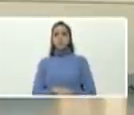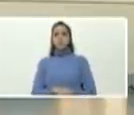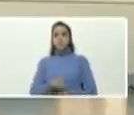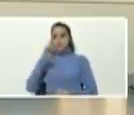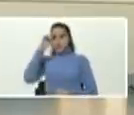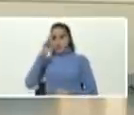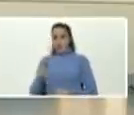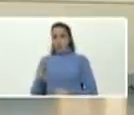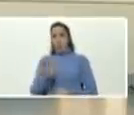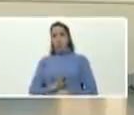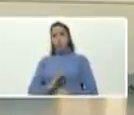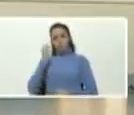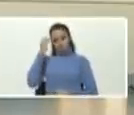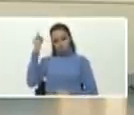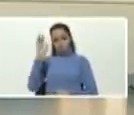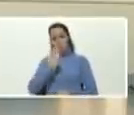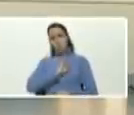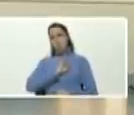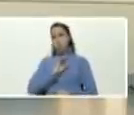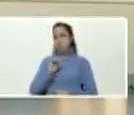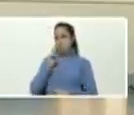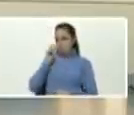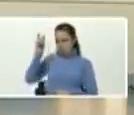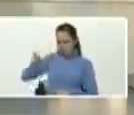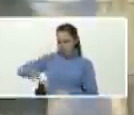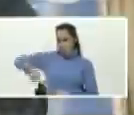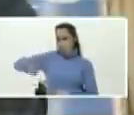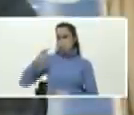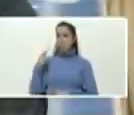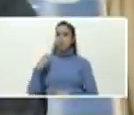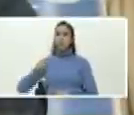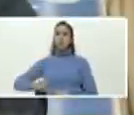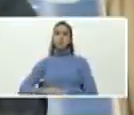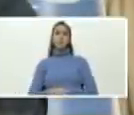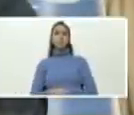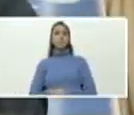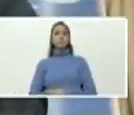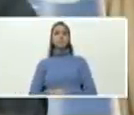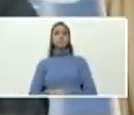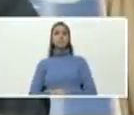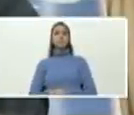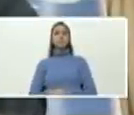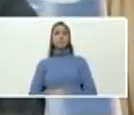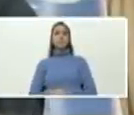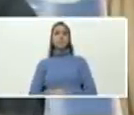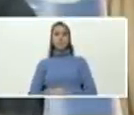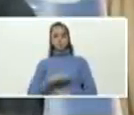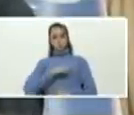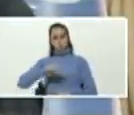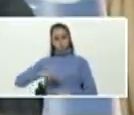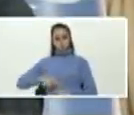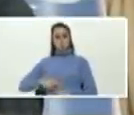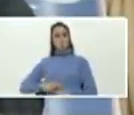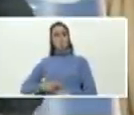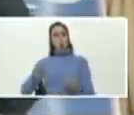Respetamos los criterios que usted ha esgrimido y nos